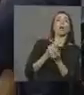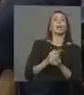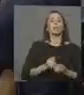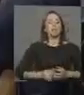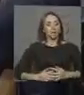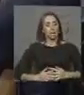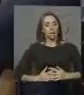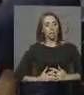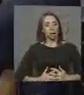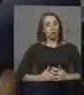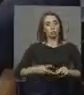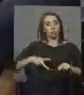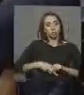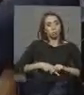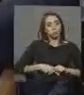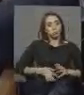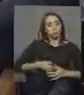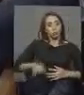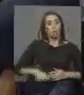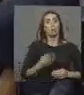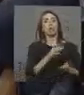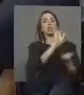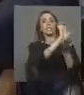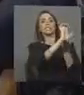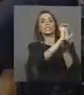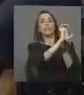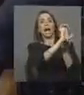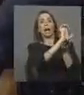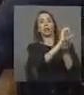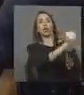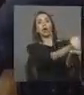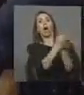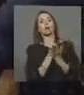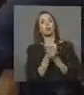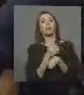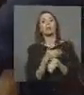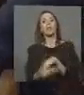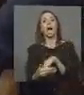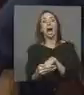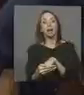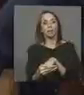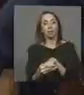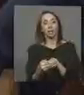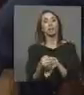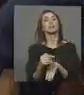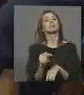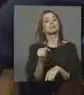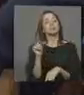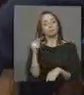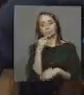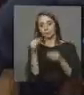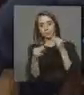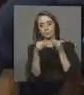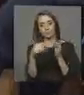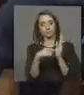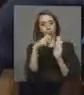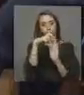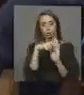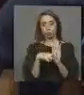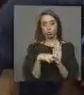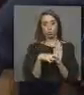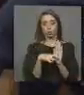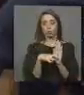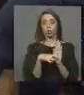reflejo de que el Estado ha llegado tarde. Por otra parte, se ha argumentado que esta iniciativa no